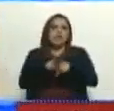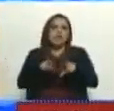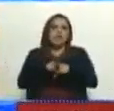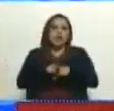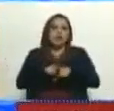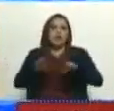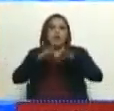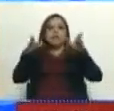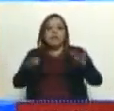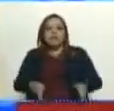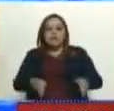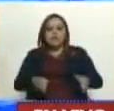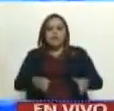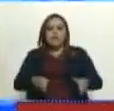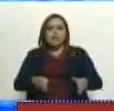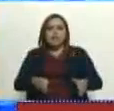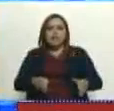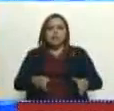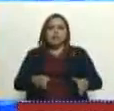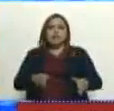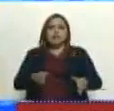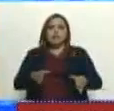de reciclaje y aseo.